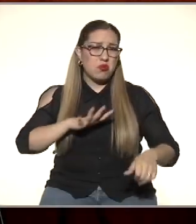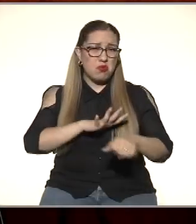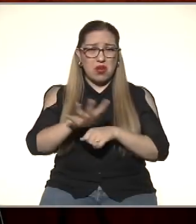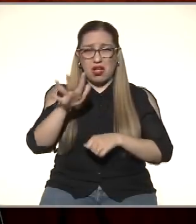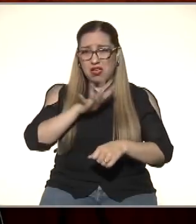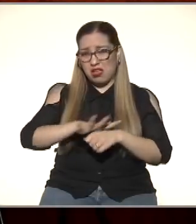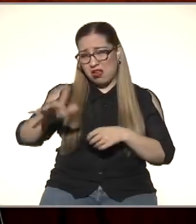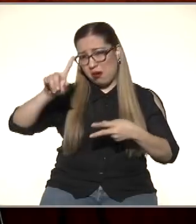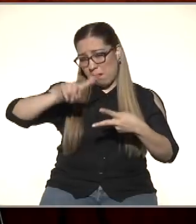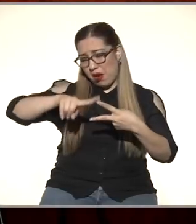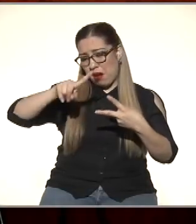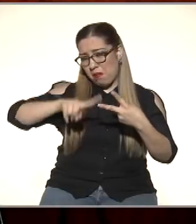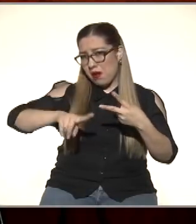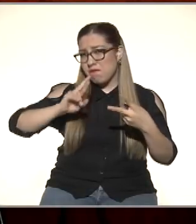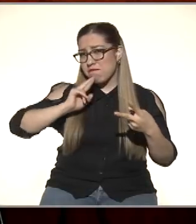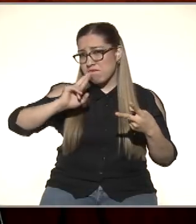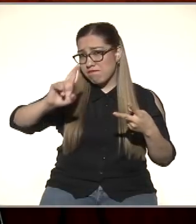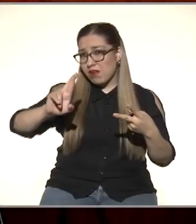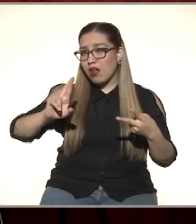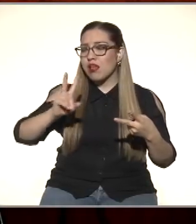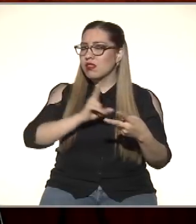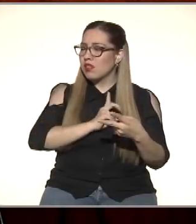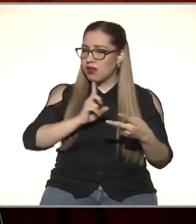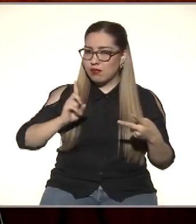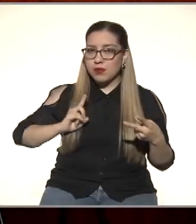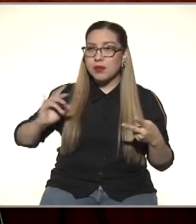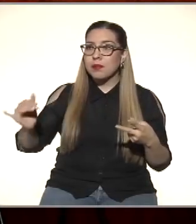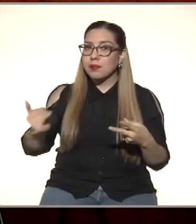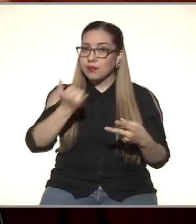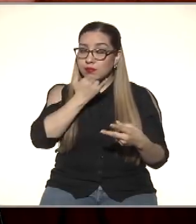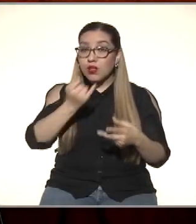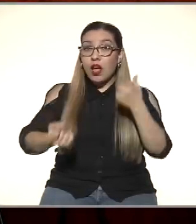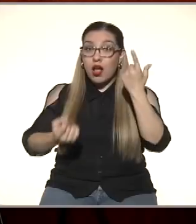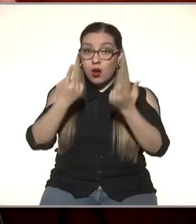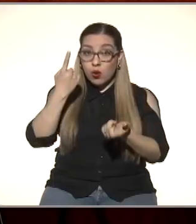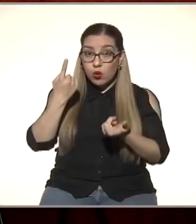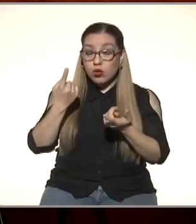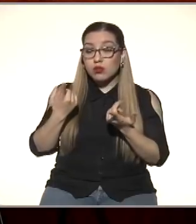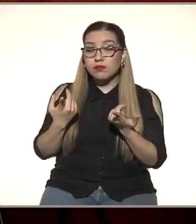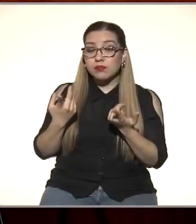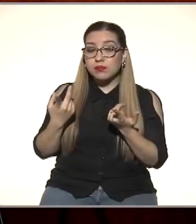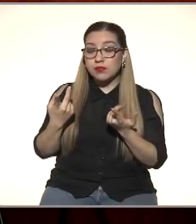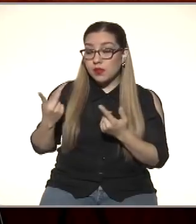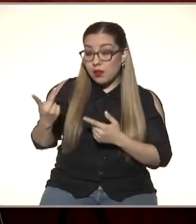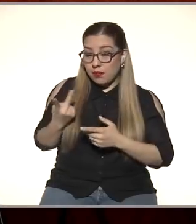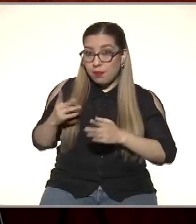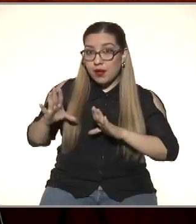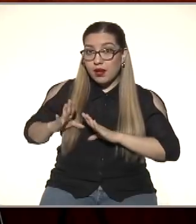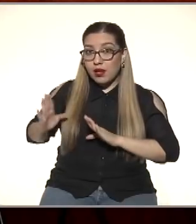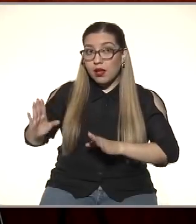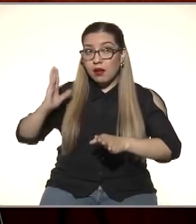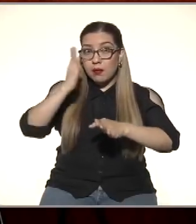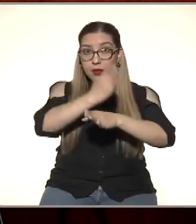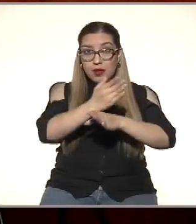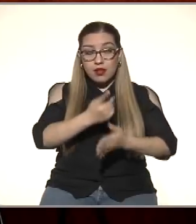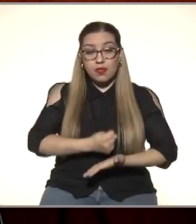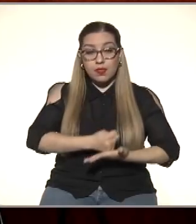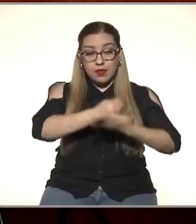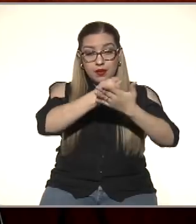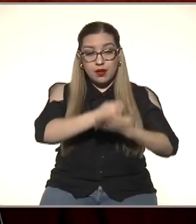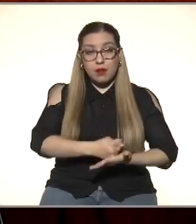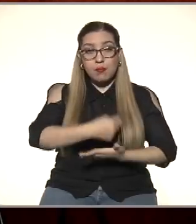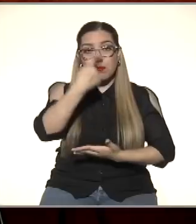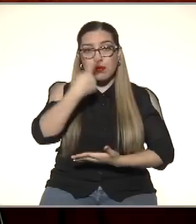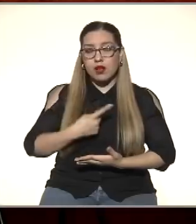dos escenarios, porque incluso hay parejas que acuden a terapia para poder separarse en los mejores términos, y son también trabajos muy,